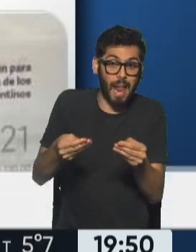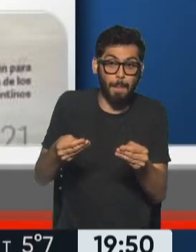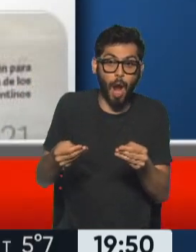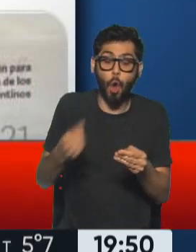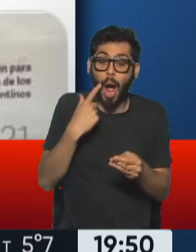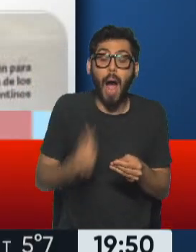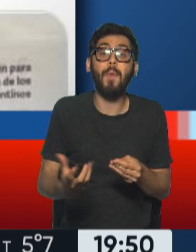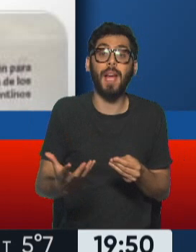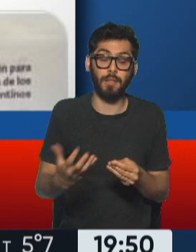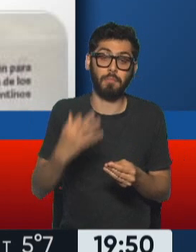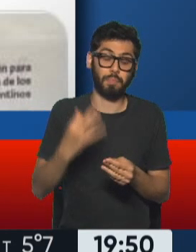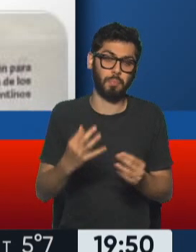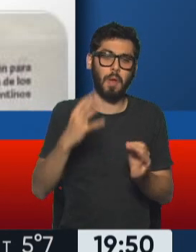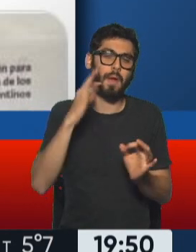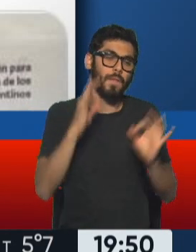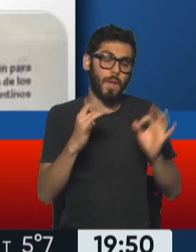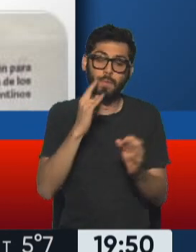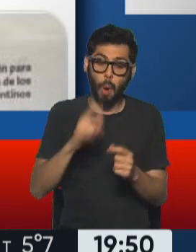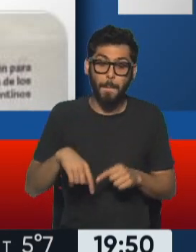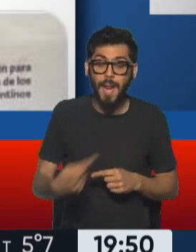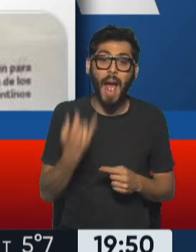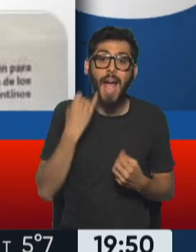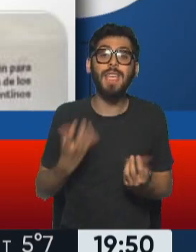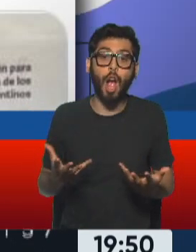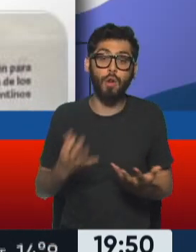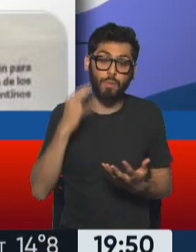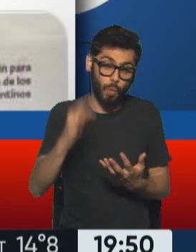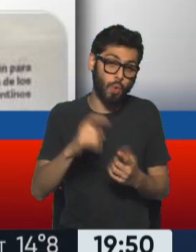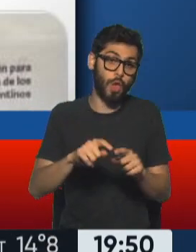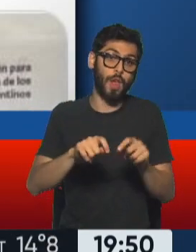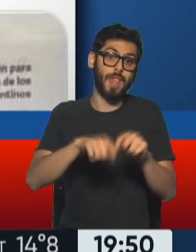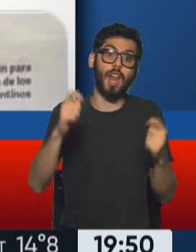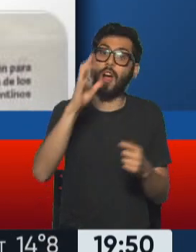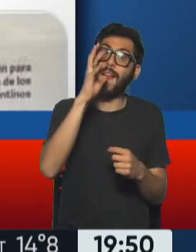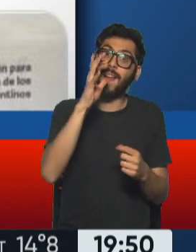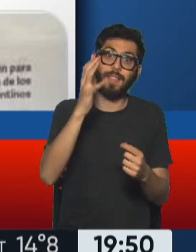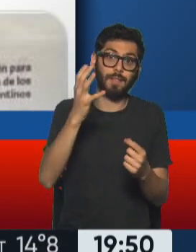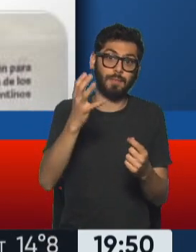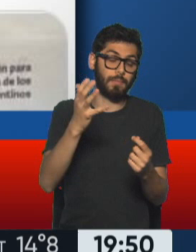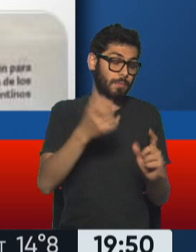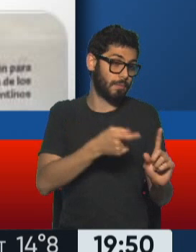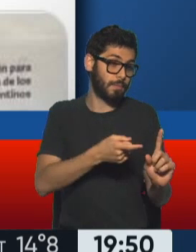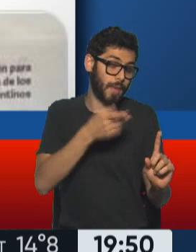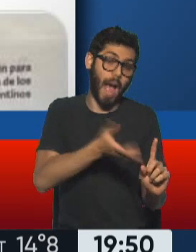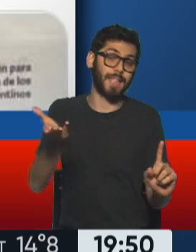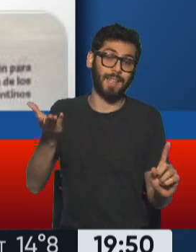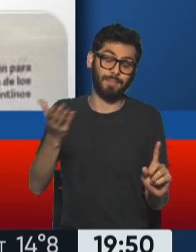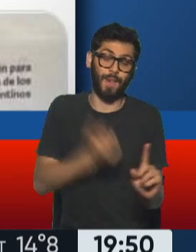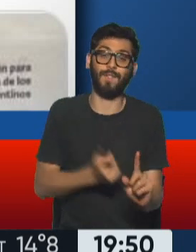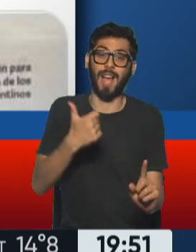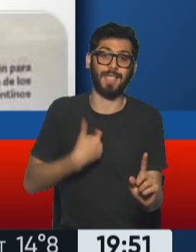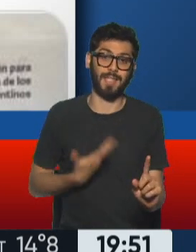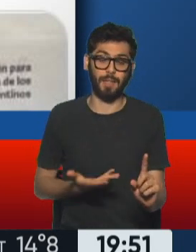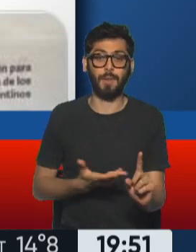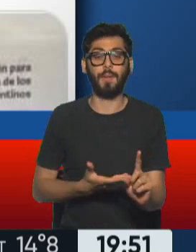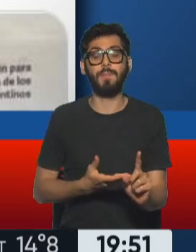términos informativos, decís, bueno, ¿con qué salgo mañana? Bueno, tenía la tapa de Clarín, que nos vamos por ahí y ya está. Se la facilitó y también